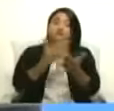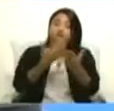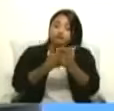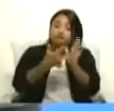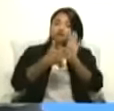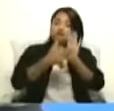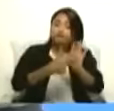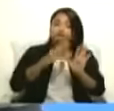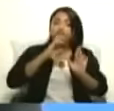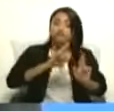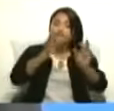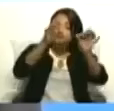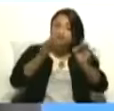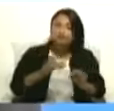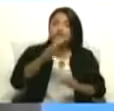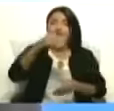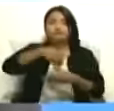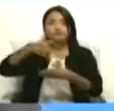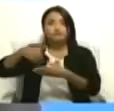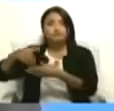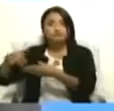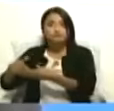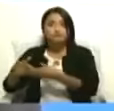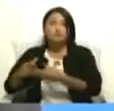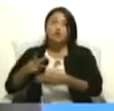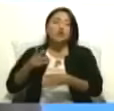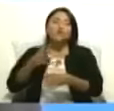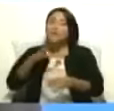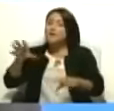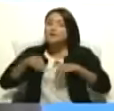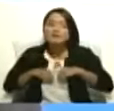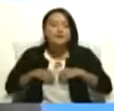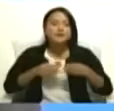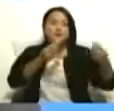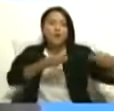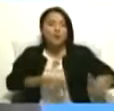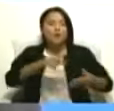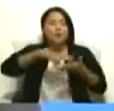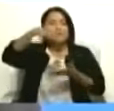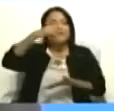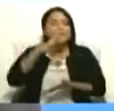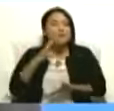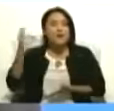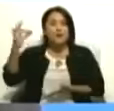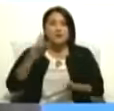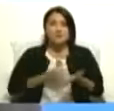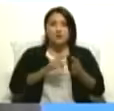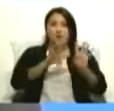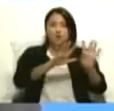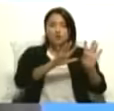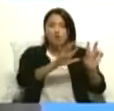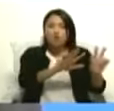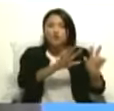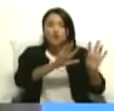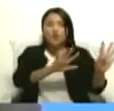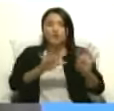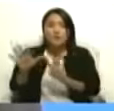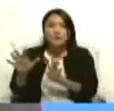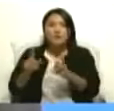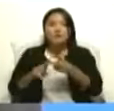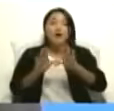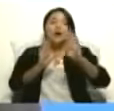de la elección rechaza el laudo arbitral de 1899 apoya el acuerdo